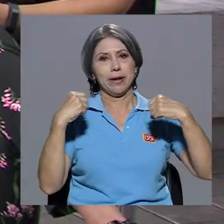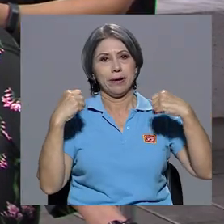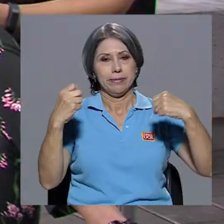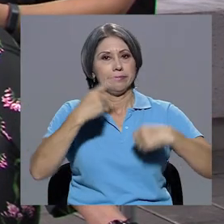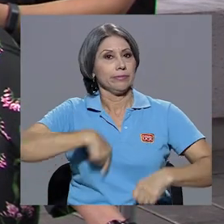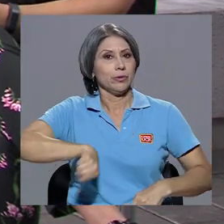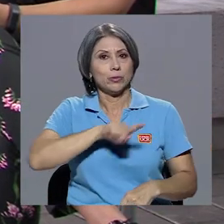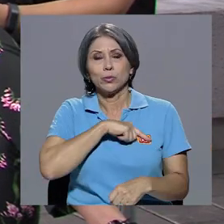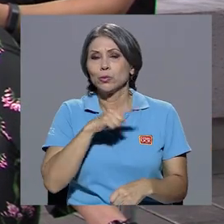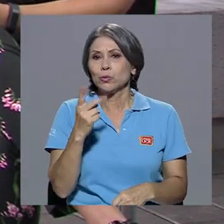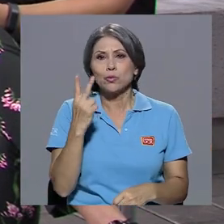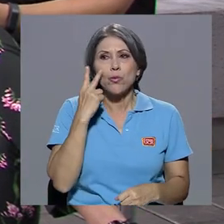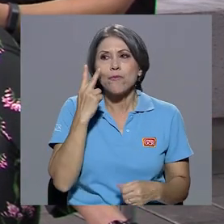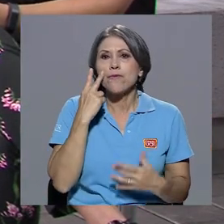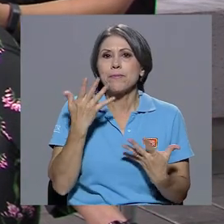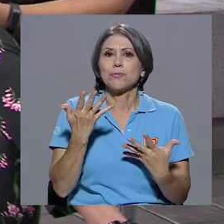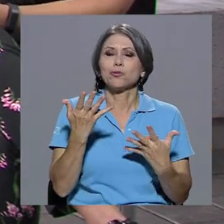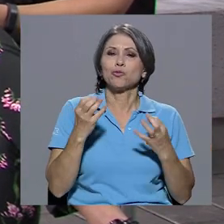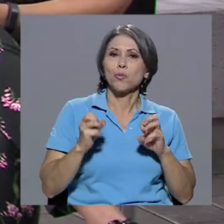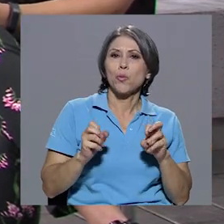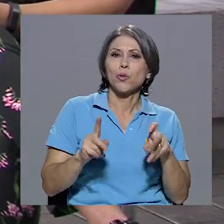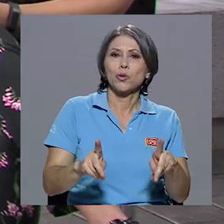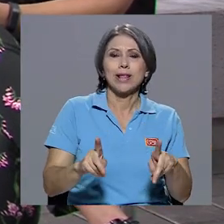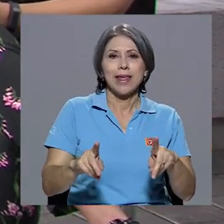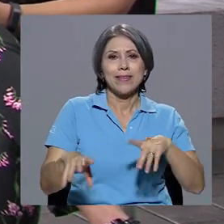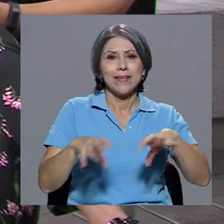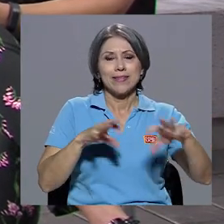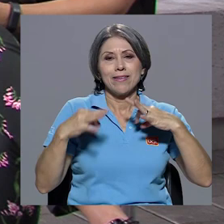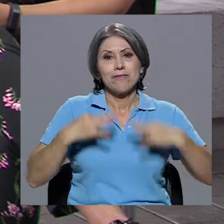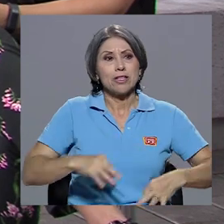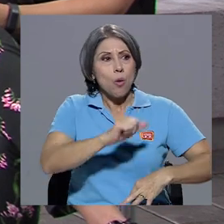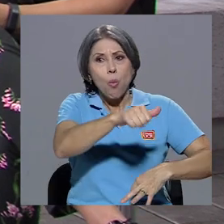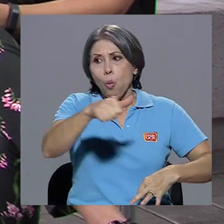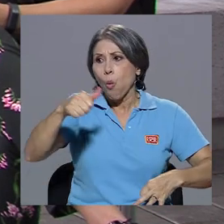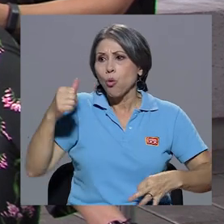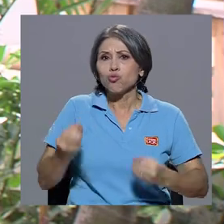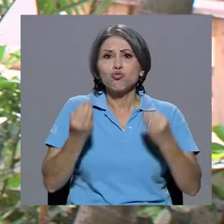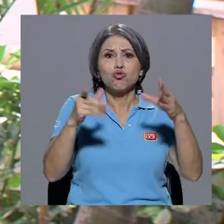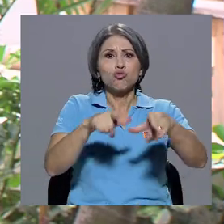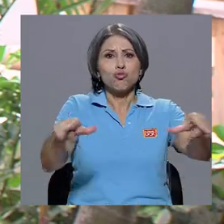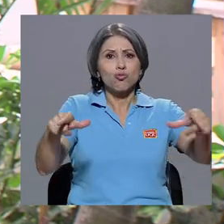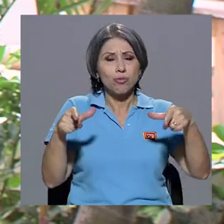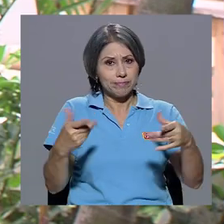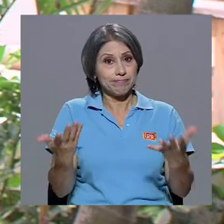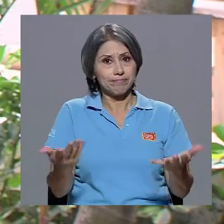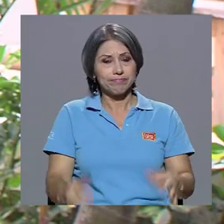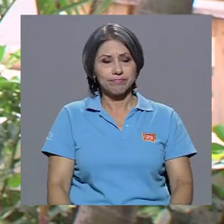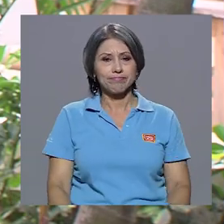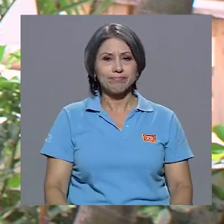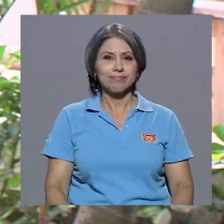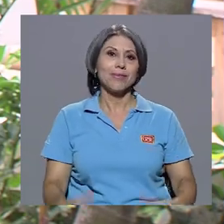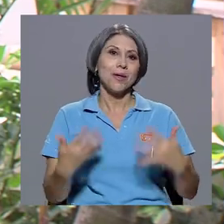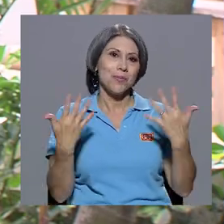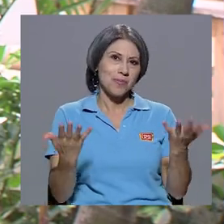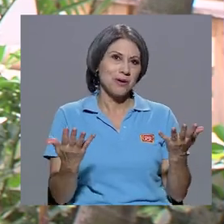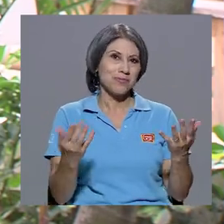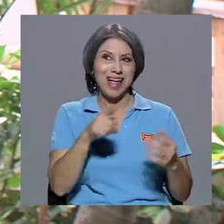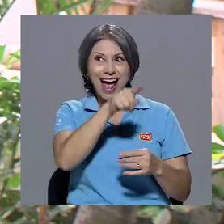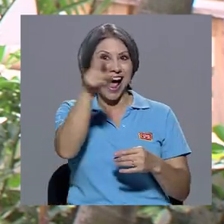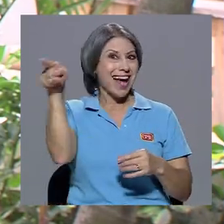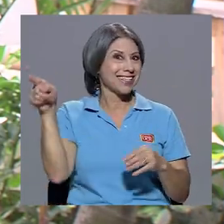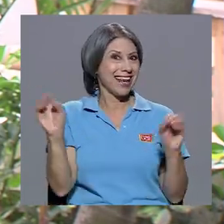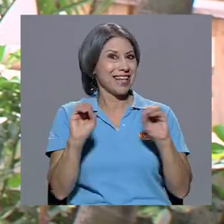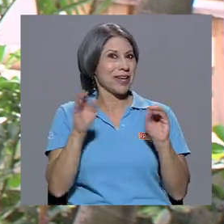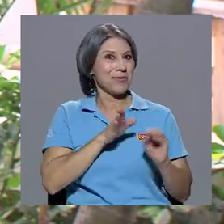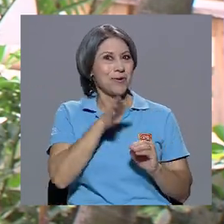o la oportunidad de hacer actividad física en muchos espacios que tenemos y recuperar eso. Bueno, ninguno va al gimnasio, obviamente, entonces